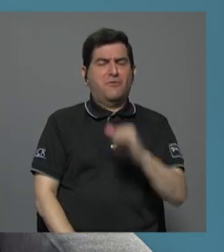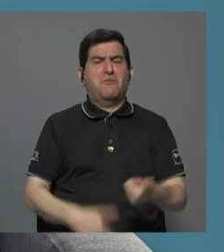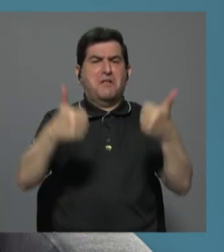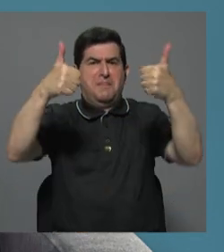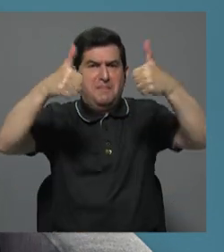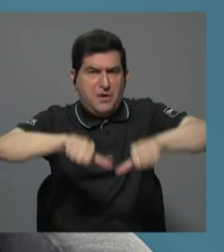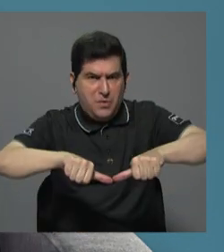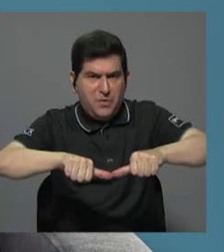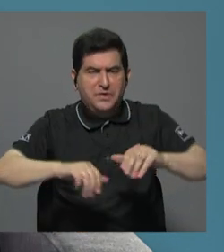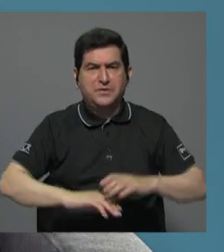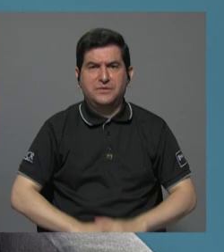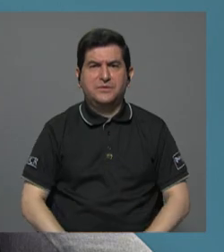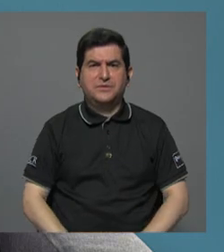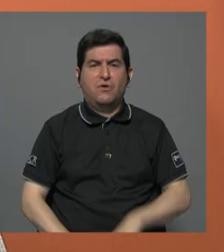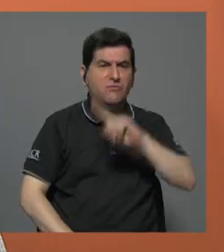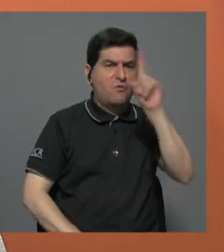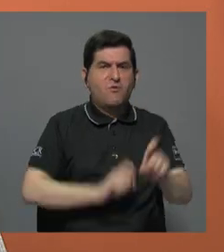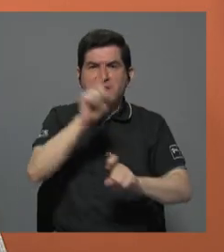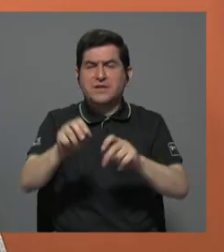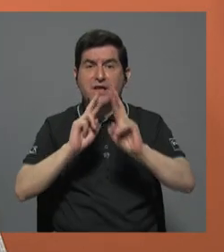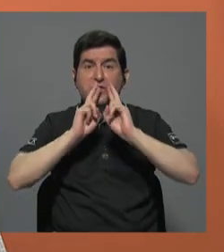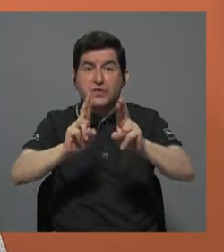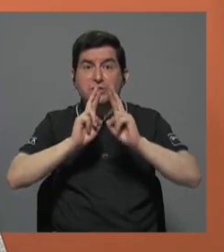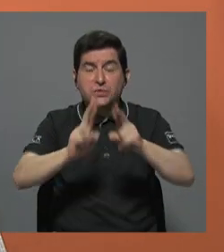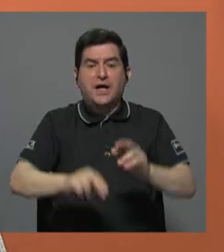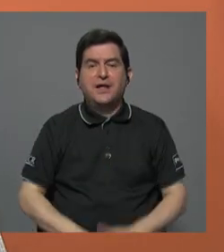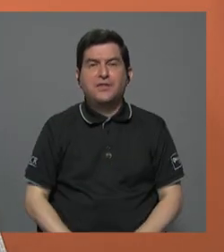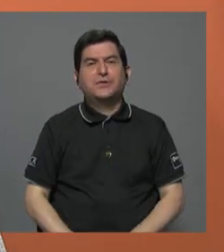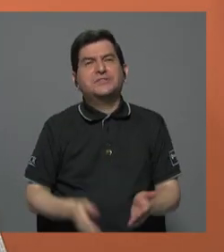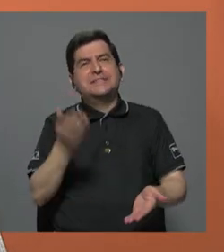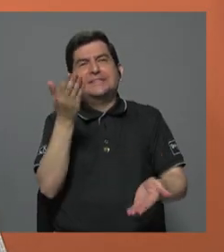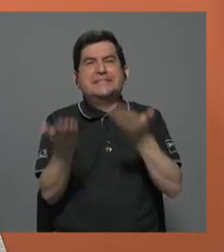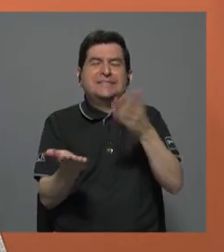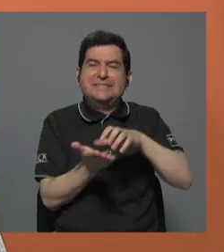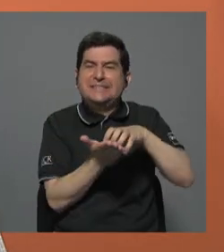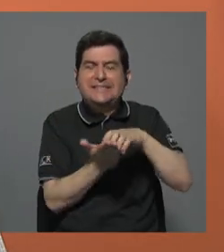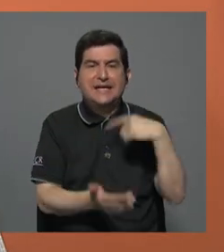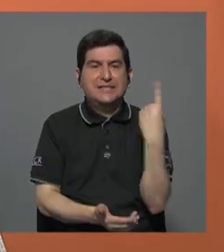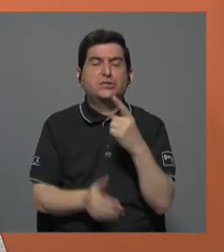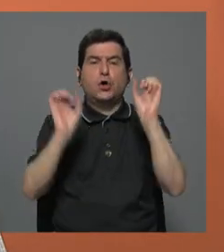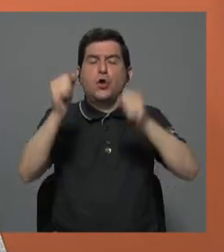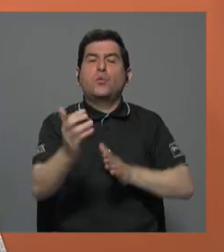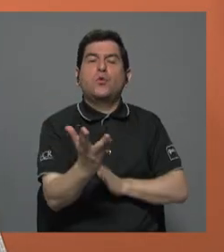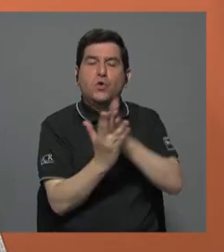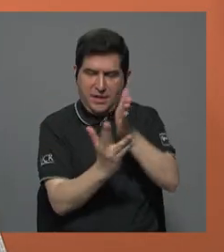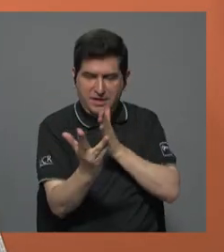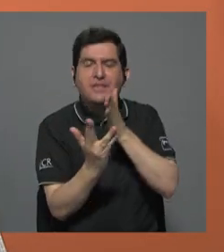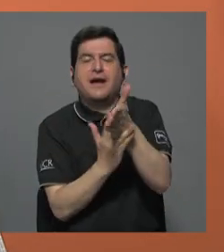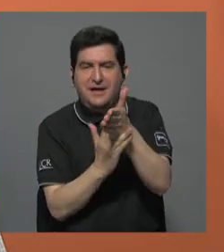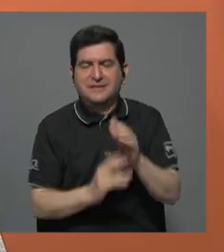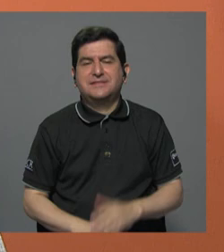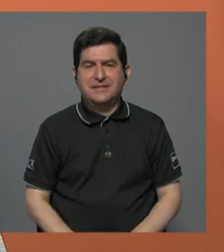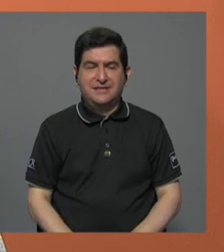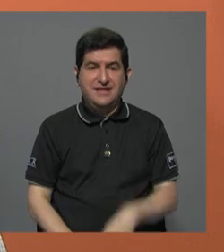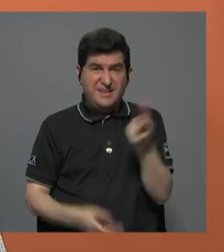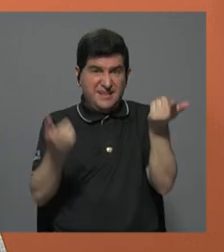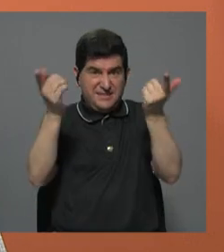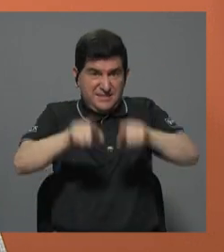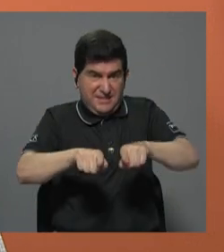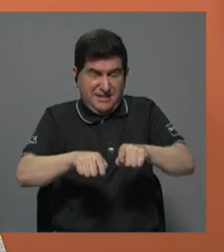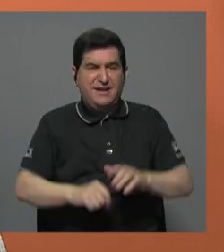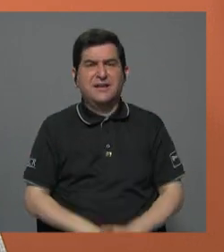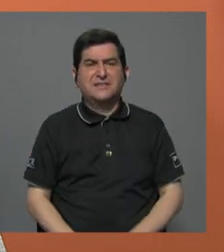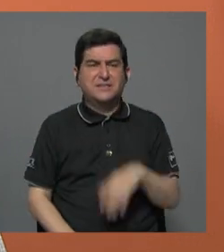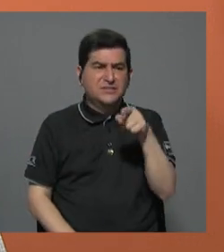acuerdo con las las encuentros es un poco tal vez el cuestionamiento que sólo pueden acceder exactos a la perversidad que sólo pueden acceder a